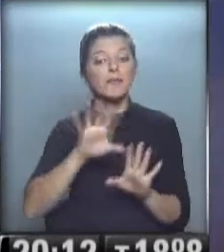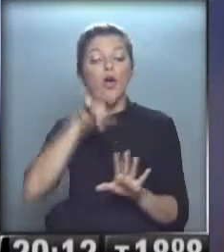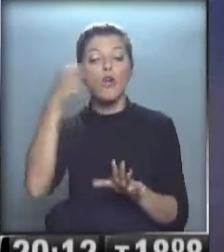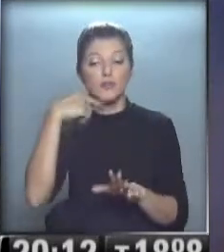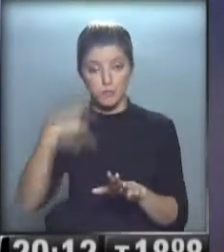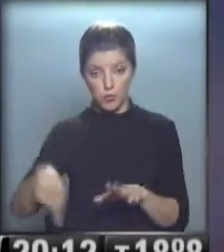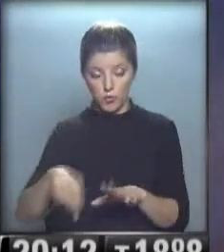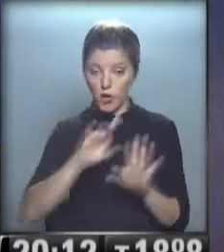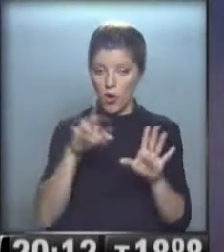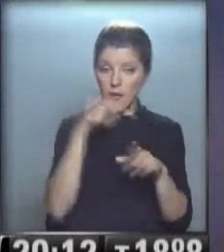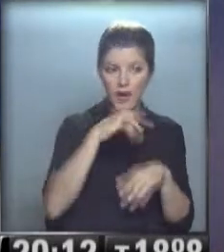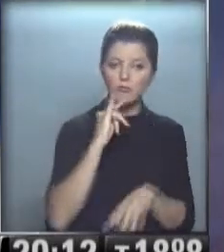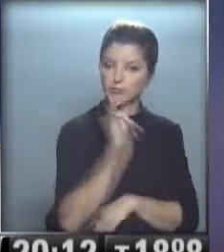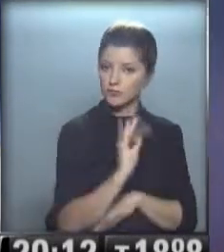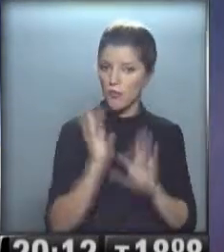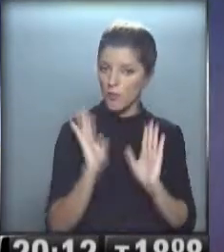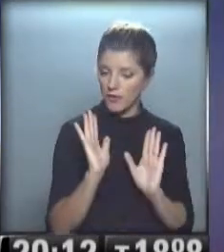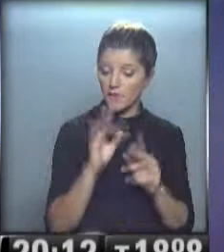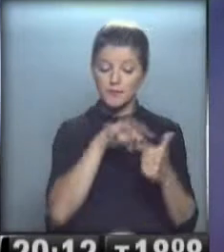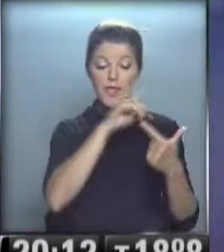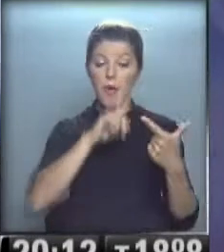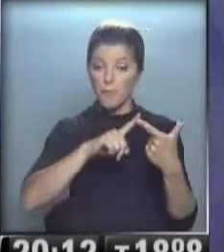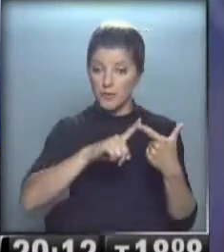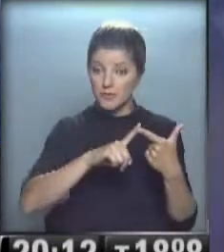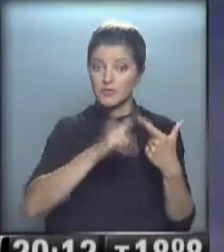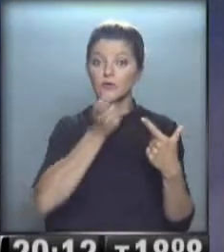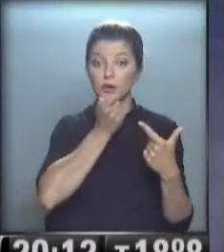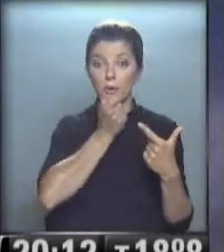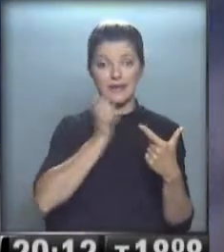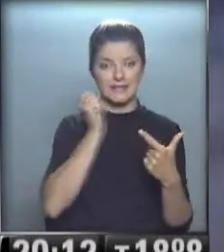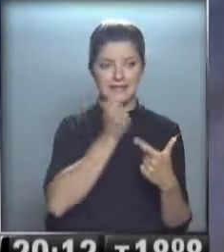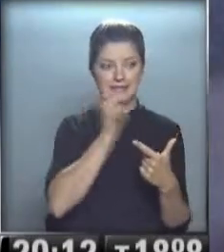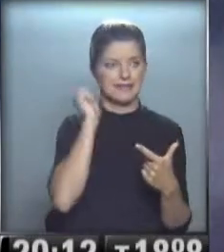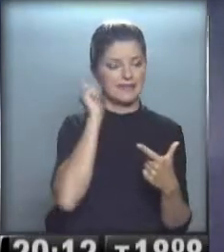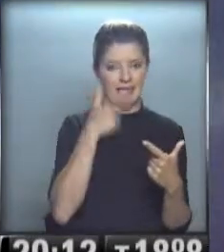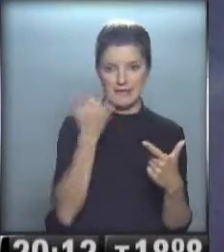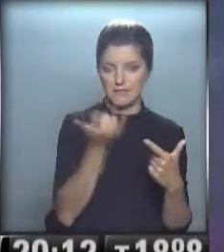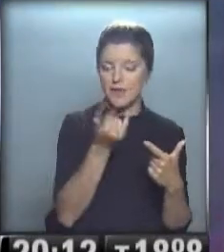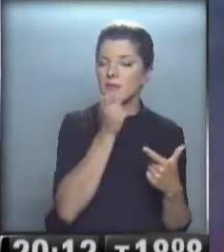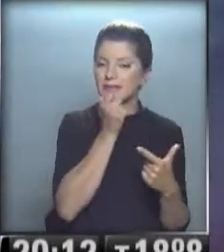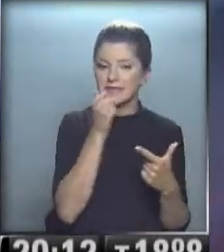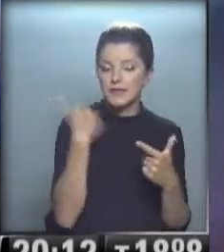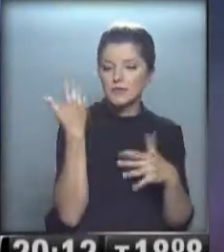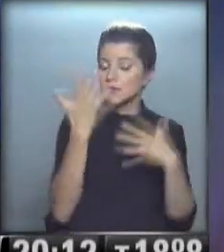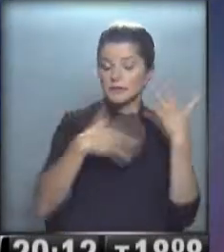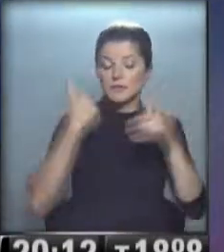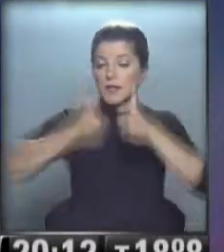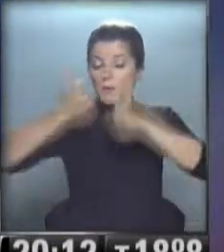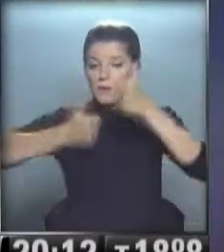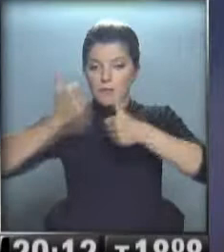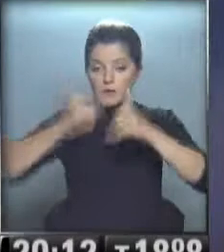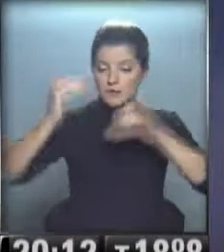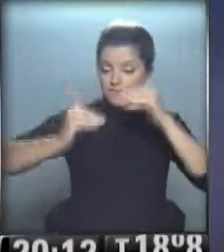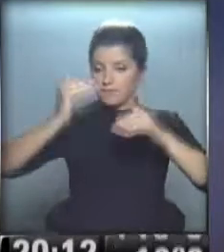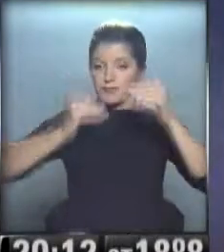extranjeras. Segundo, el problema de abastecimiento, porque cuando YPF se abarataba mucho en precio de las naftas con respecto a la competencia, los